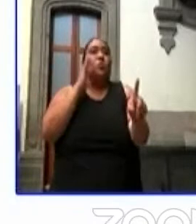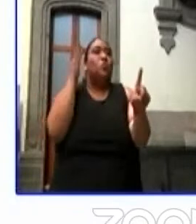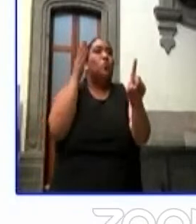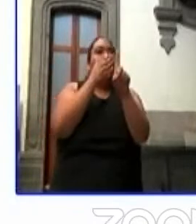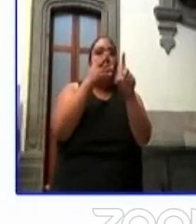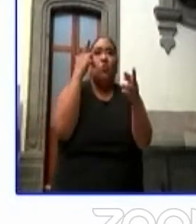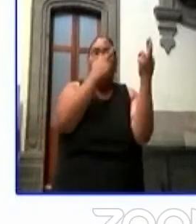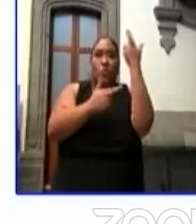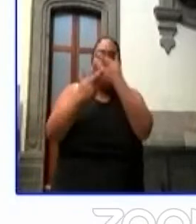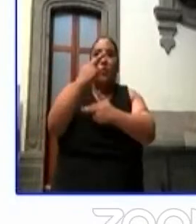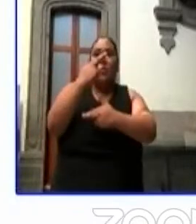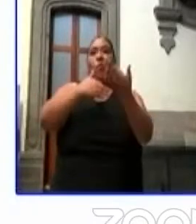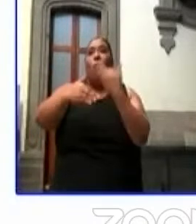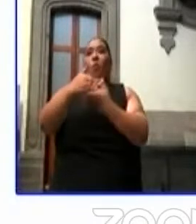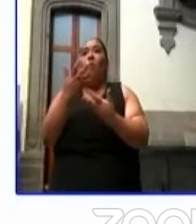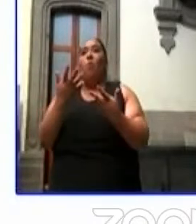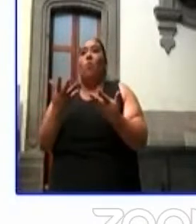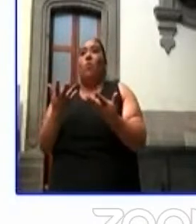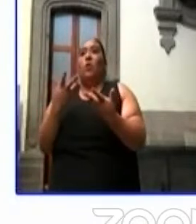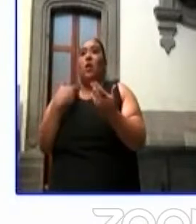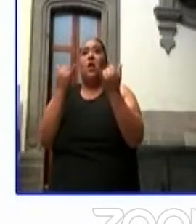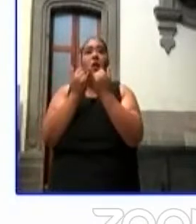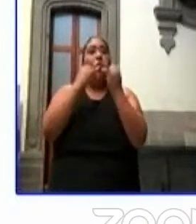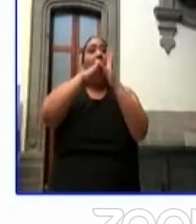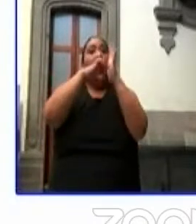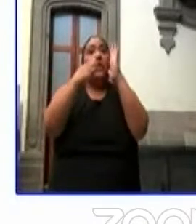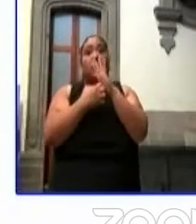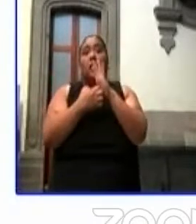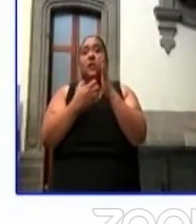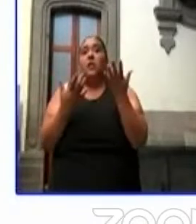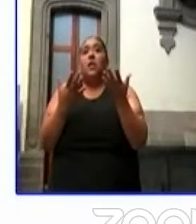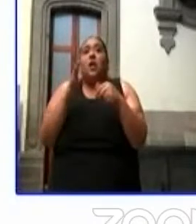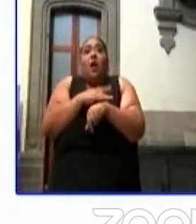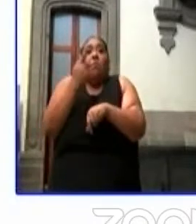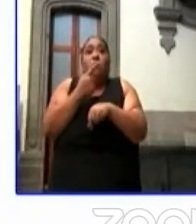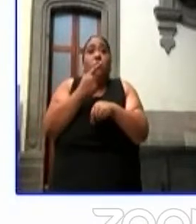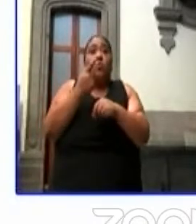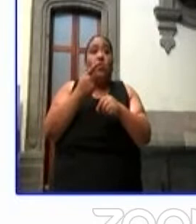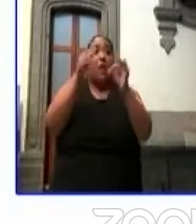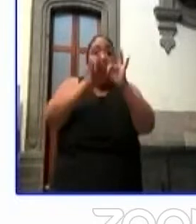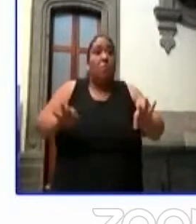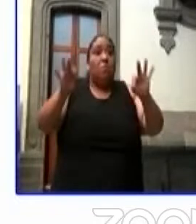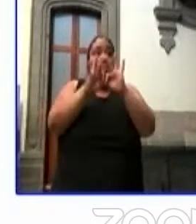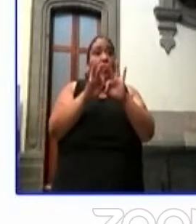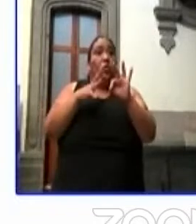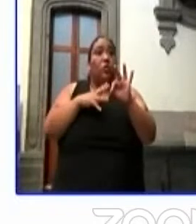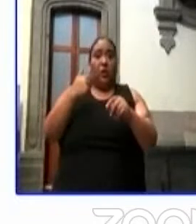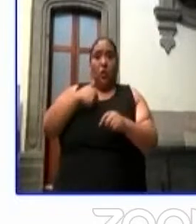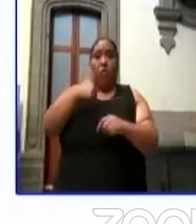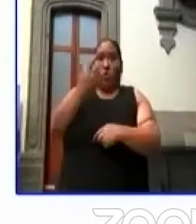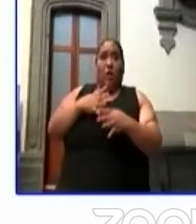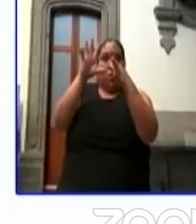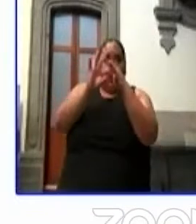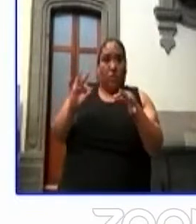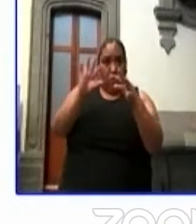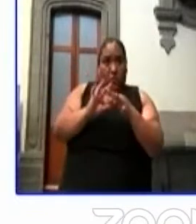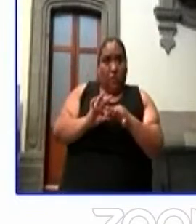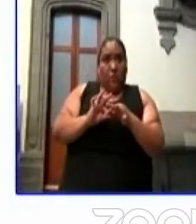ir revisando las estrategias, porque algo que es bien importante y sí lo quiero dejar aquí